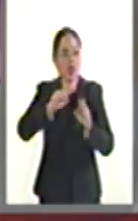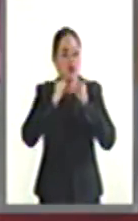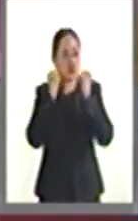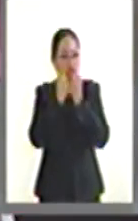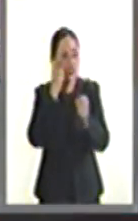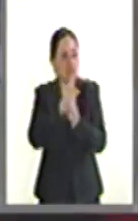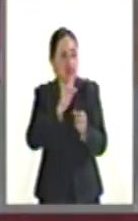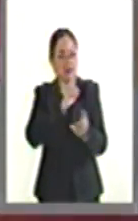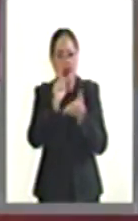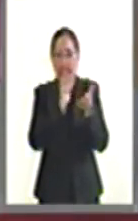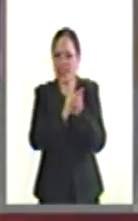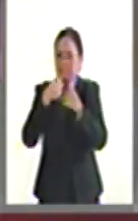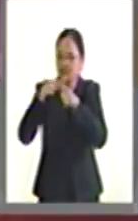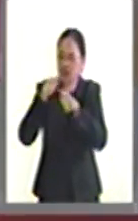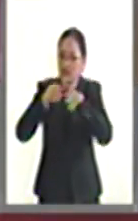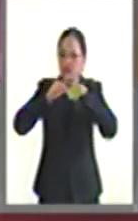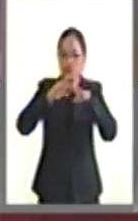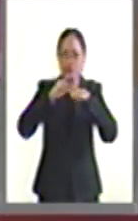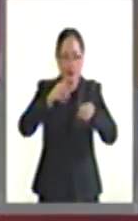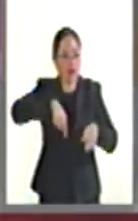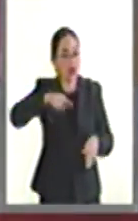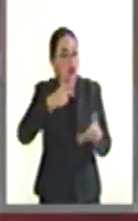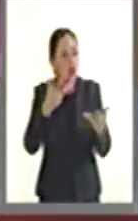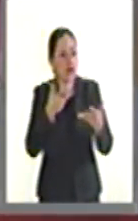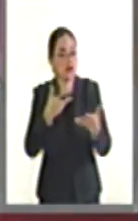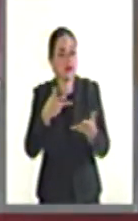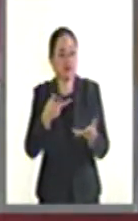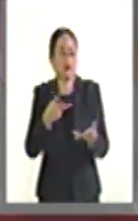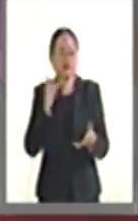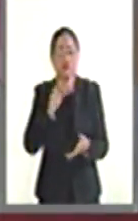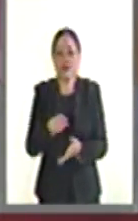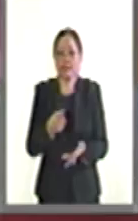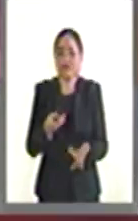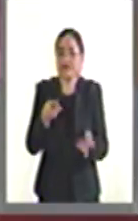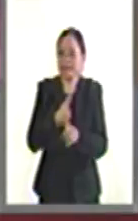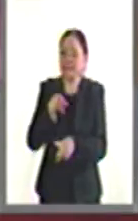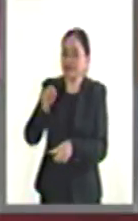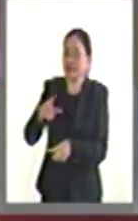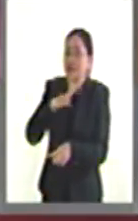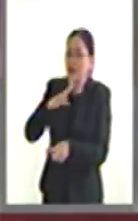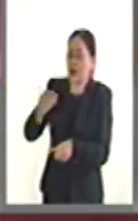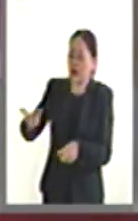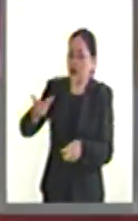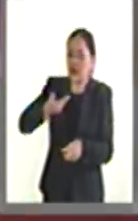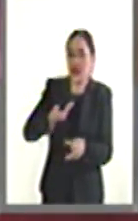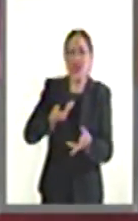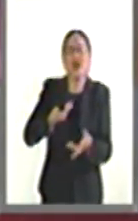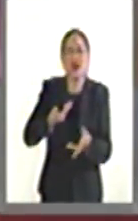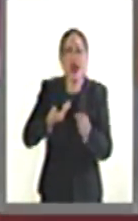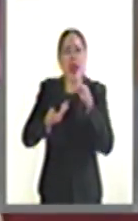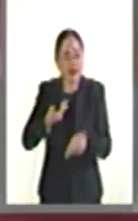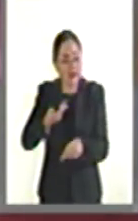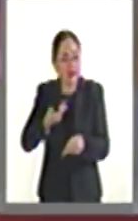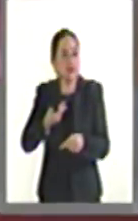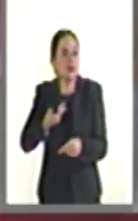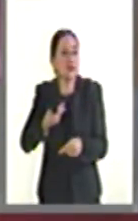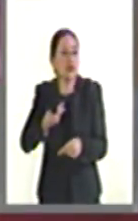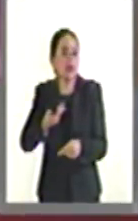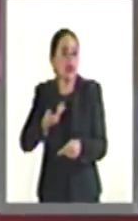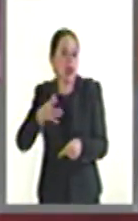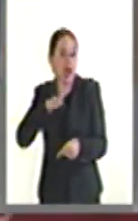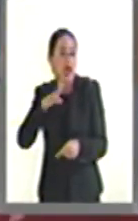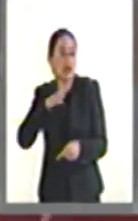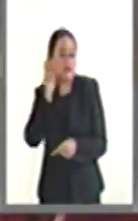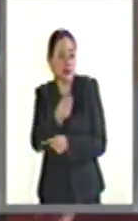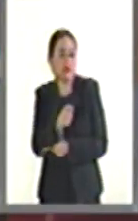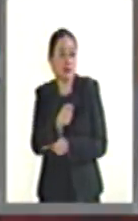sociedad, pero al mismo tiempo, contrario a toda proposición lógica, es aquí donde se